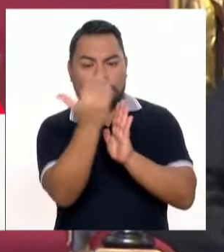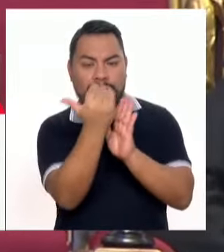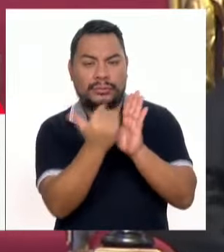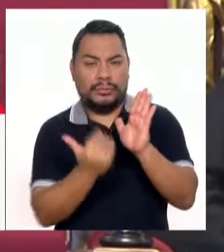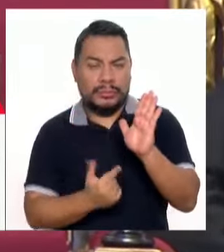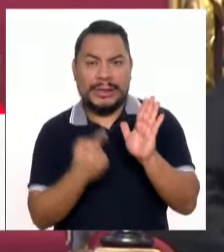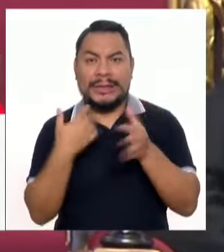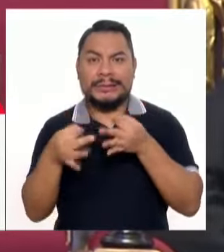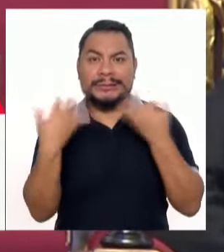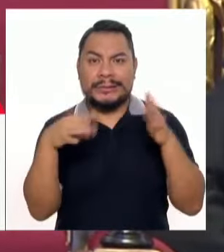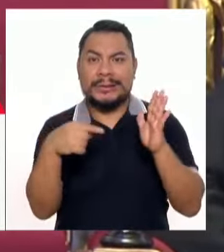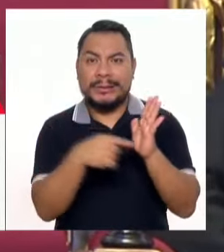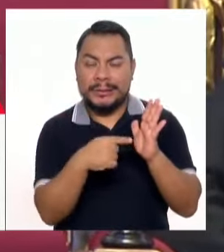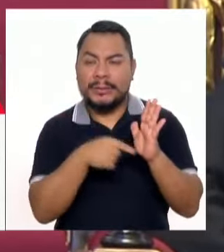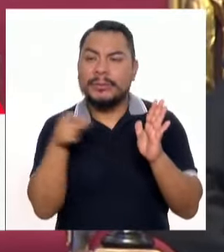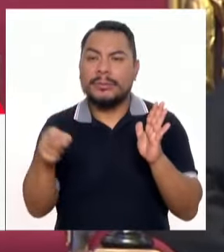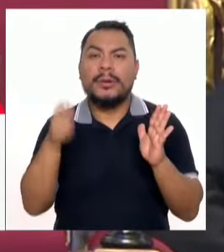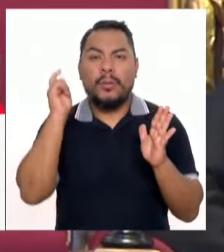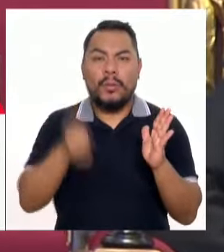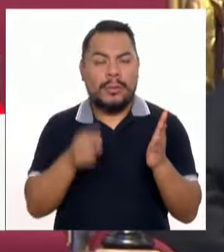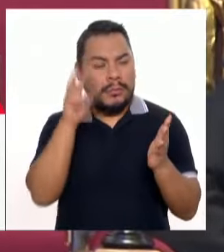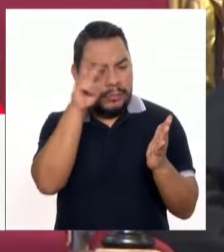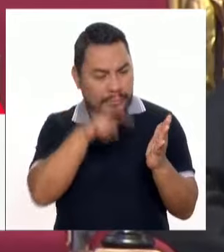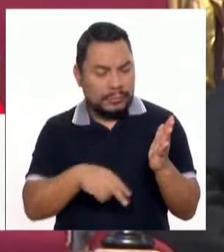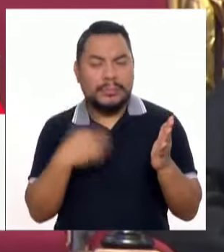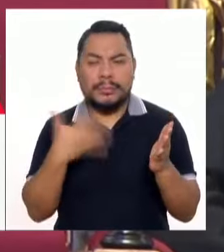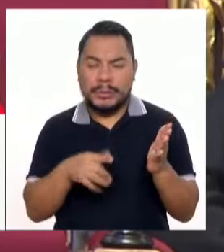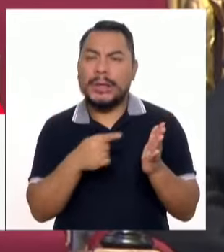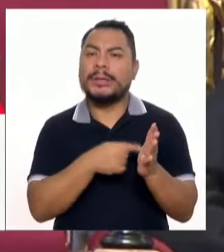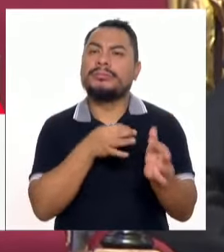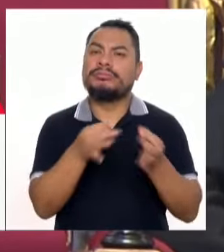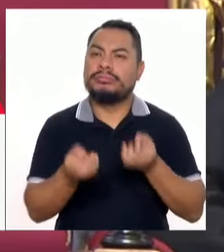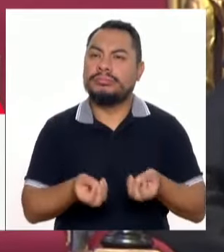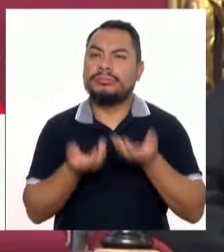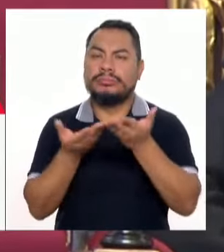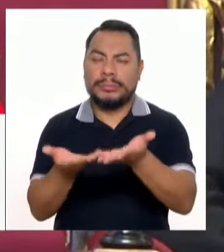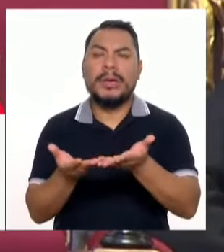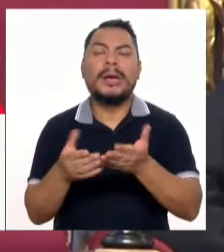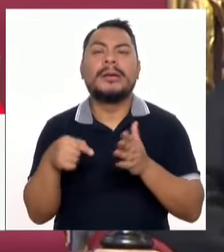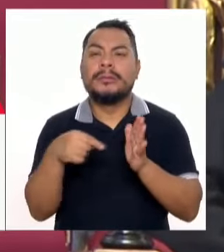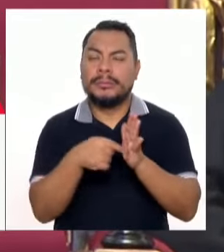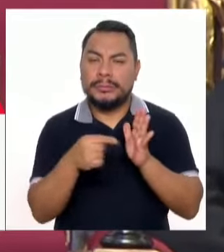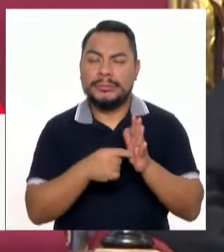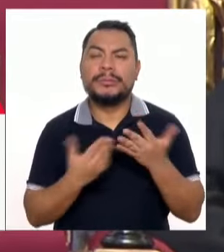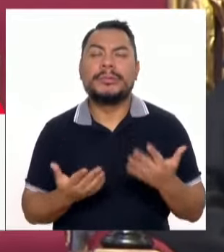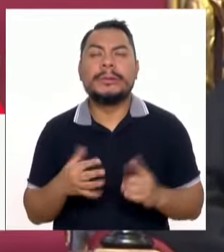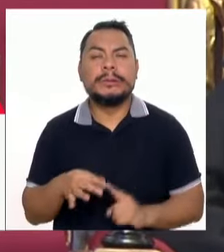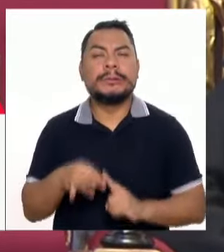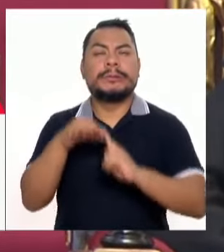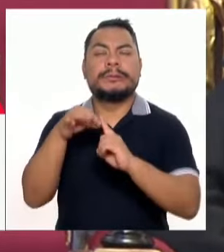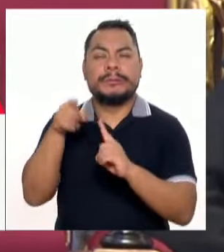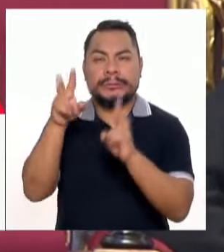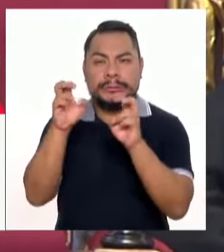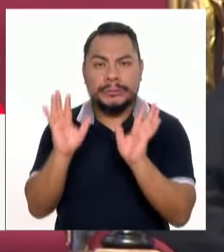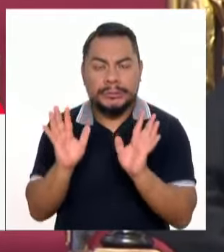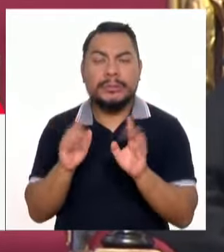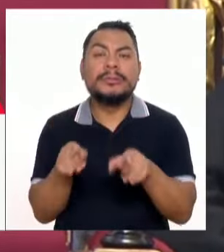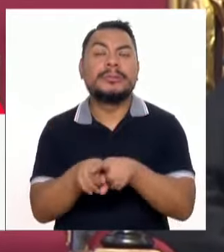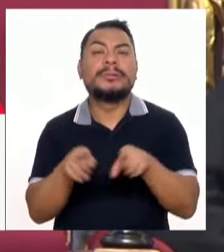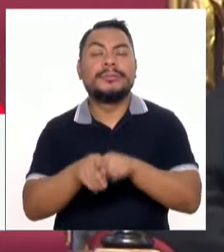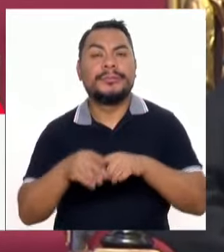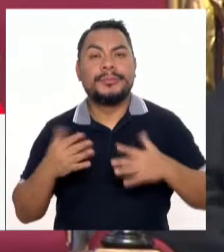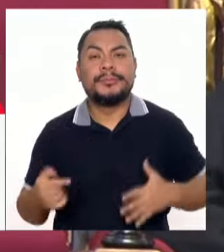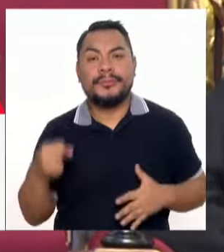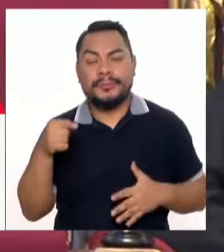establecido, se encargan de delimitar su contenido al aplicarlas a un caso concreto. Incluso